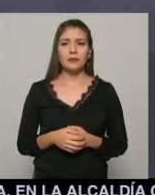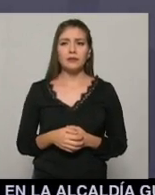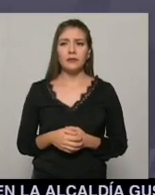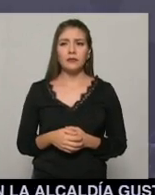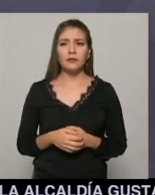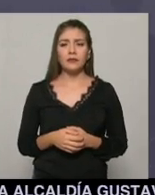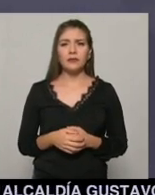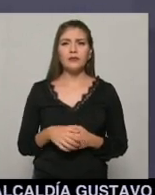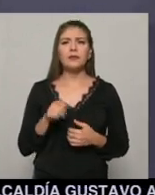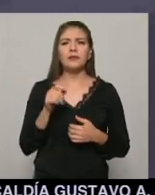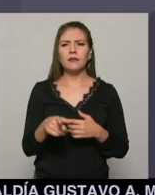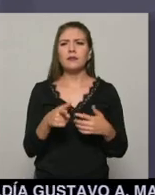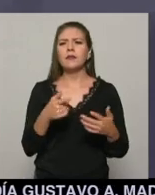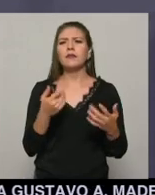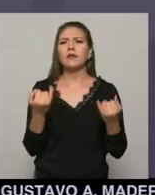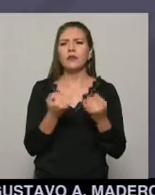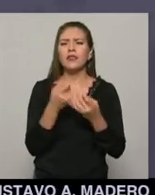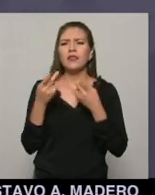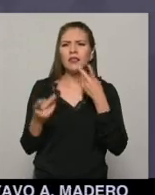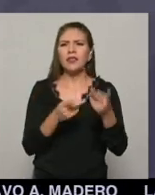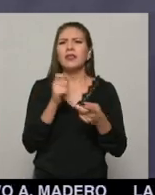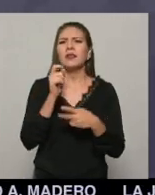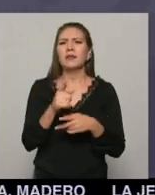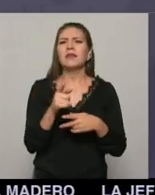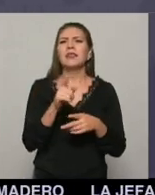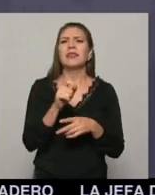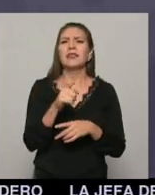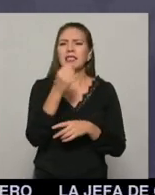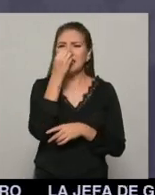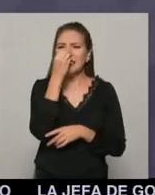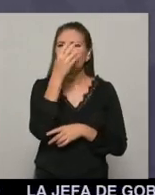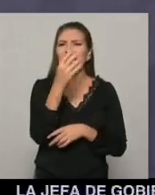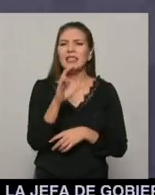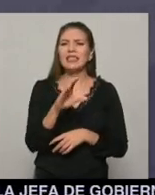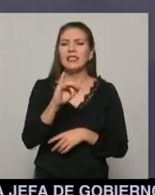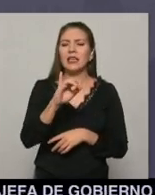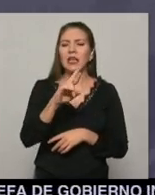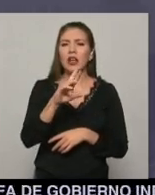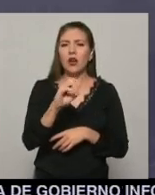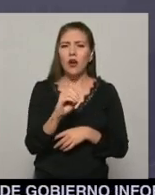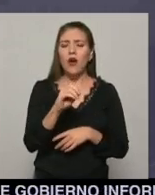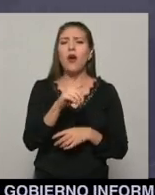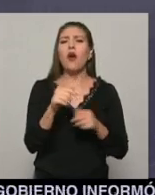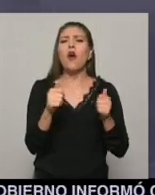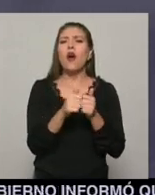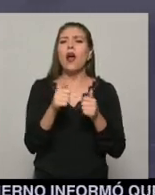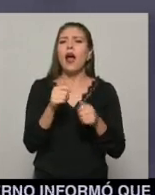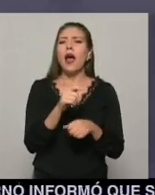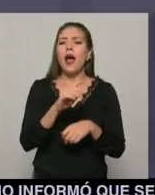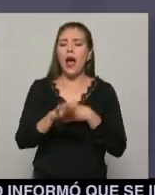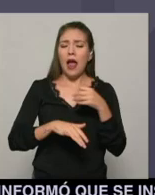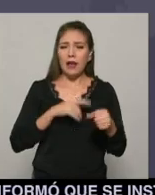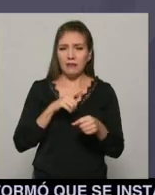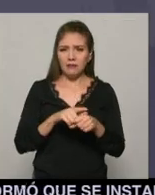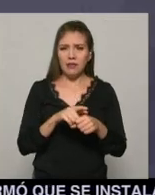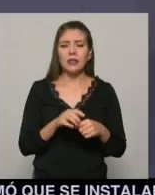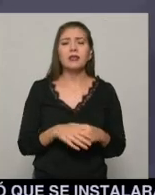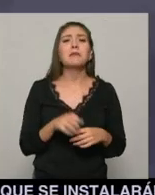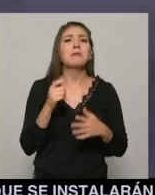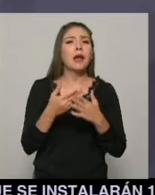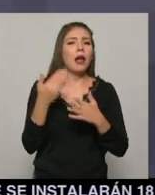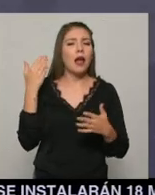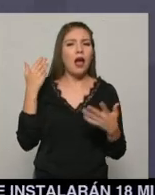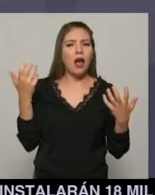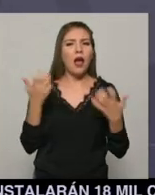énfasis, Mariana, ahora en los medios ha sido los circos con animales, que se hizo la prohibición, como recordarás, hace unos años en la Ley General de Vida